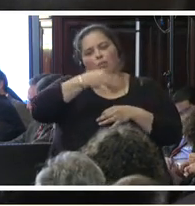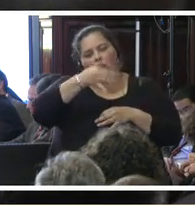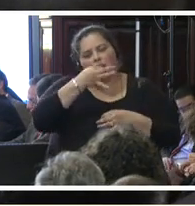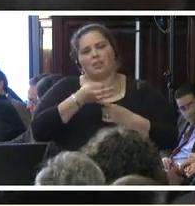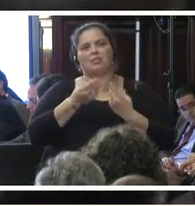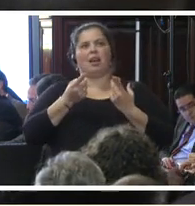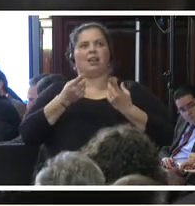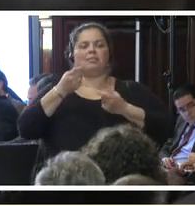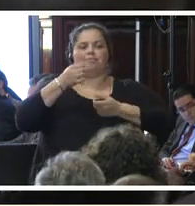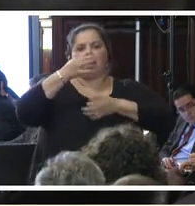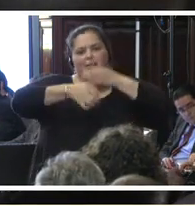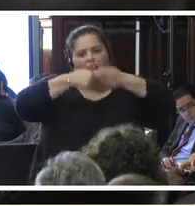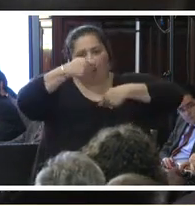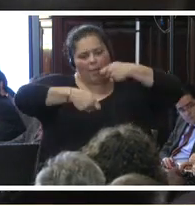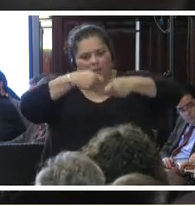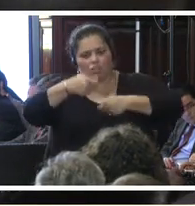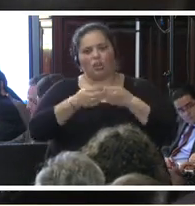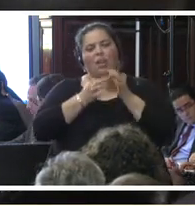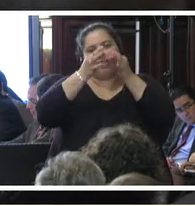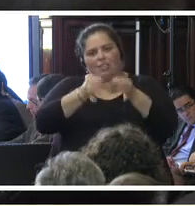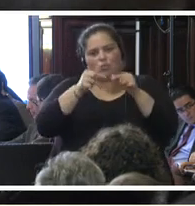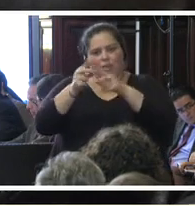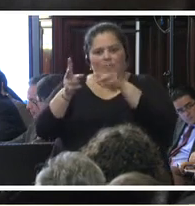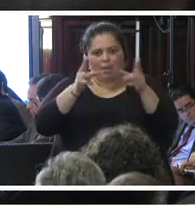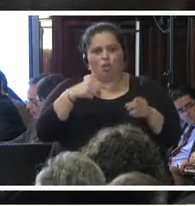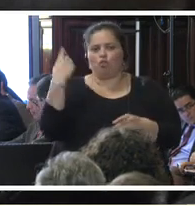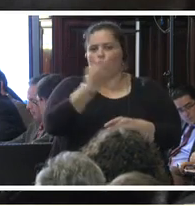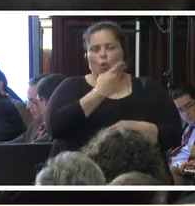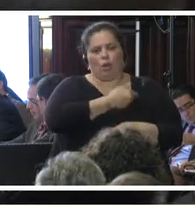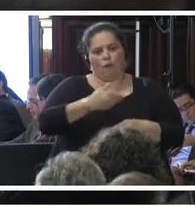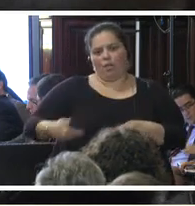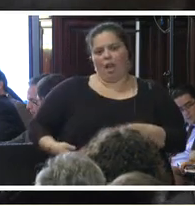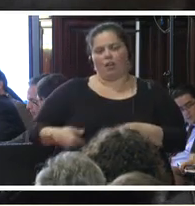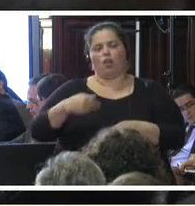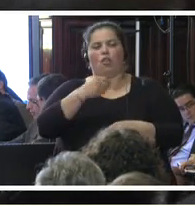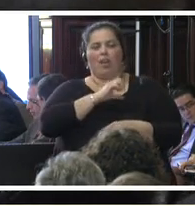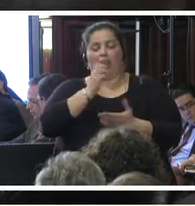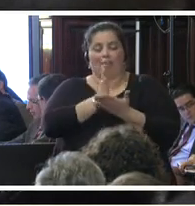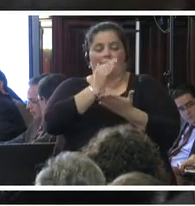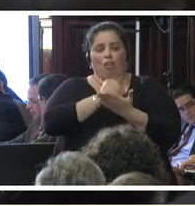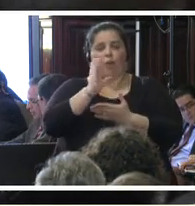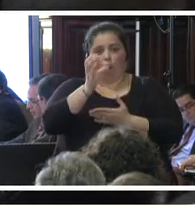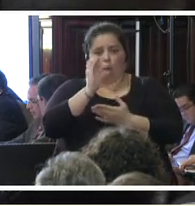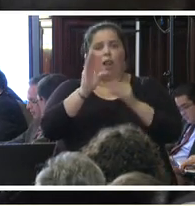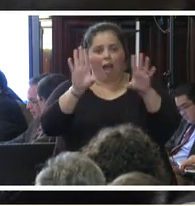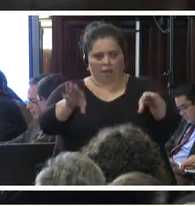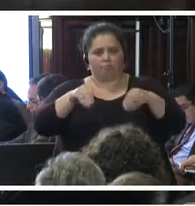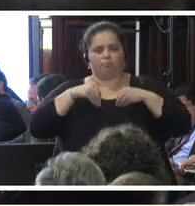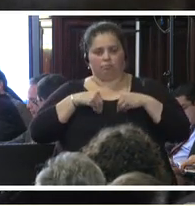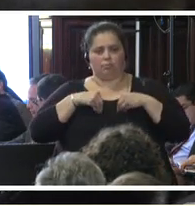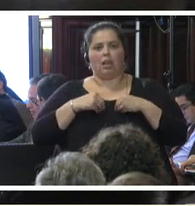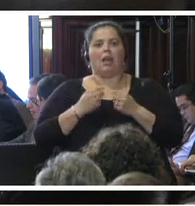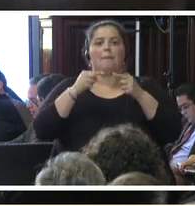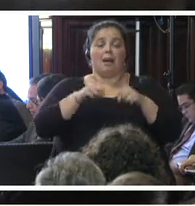y recomendaciones que han emitido en todo este periodo han sido acatadas por el gobierno del estado de Coahuila. Para el